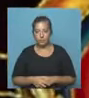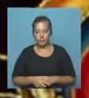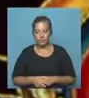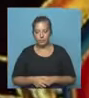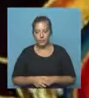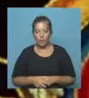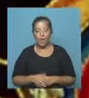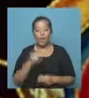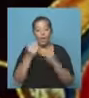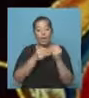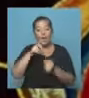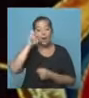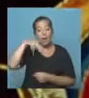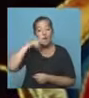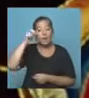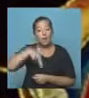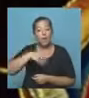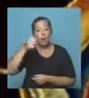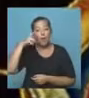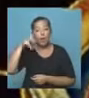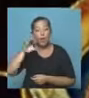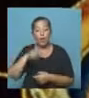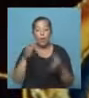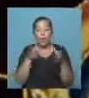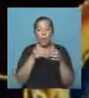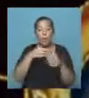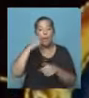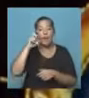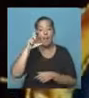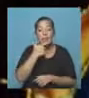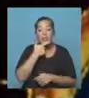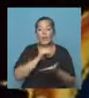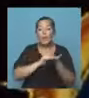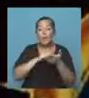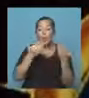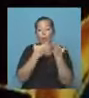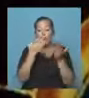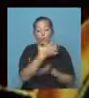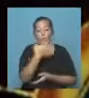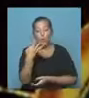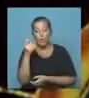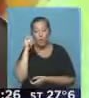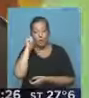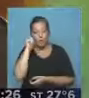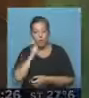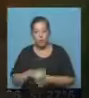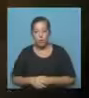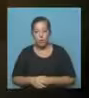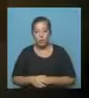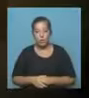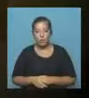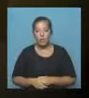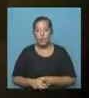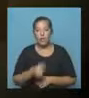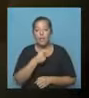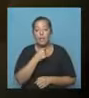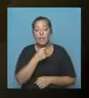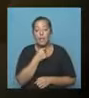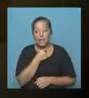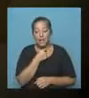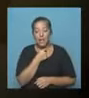los candidatos son lenin morenos de la alianza país administrador público de 54 años qué pretende acceder a suceder